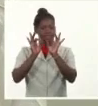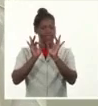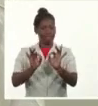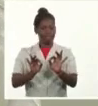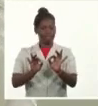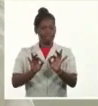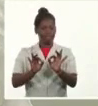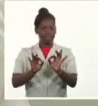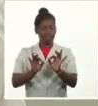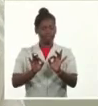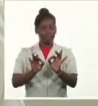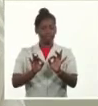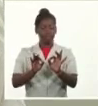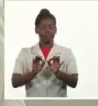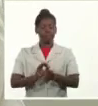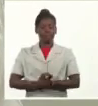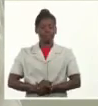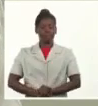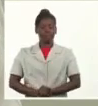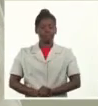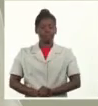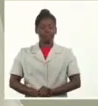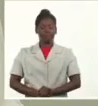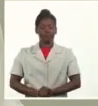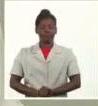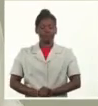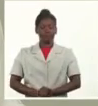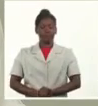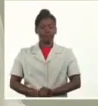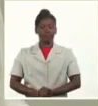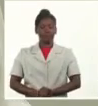es muy claro. Dice así: